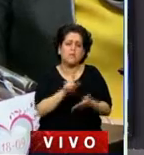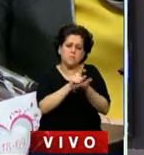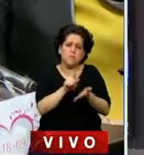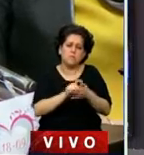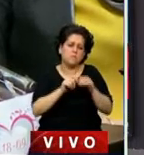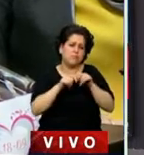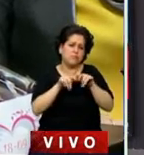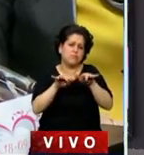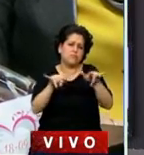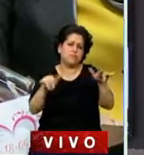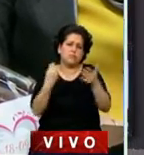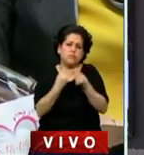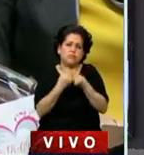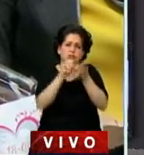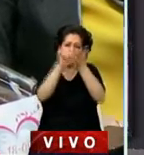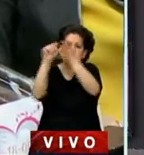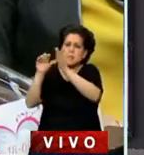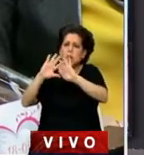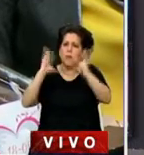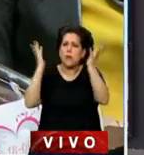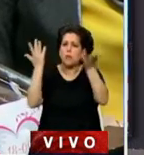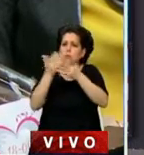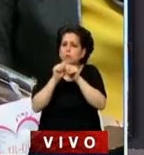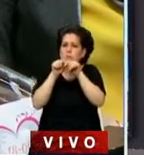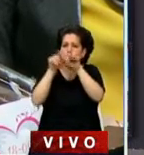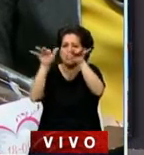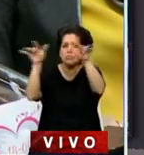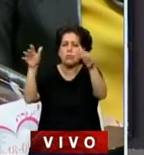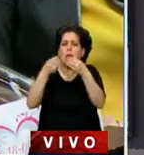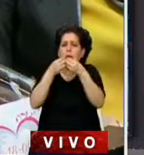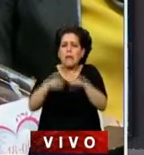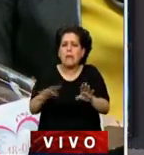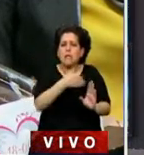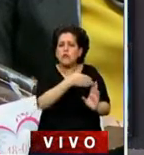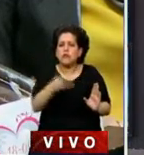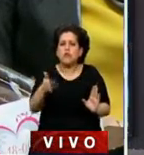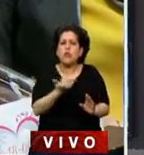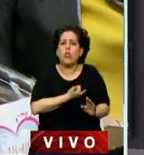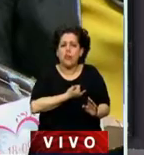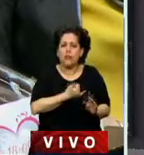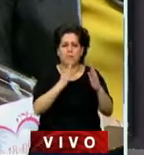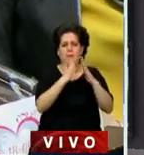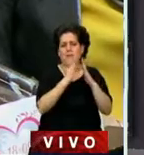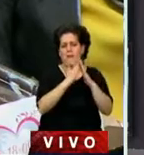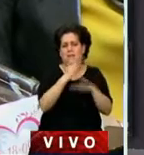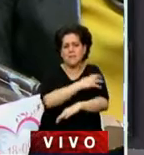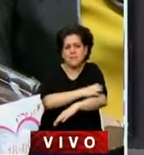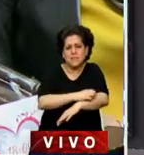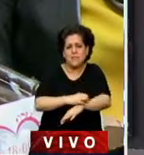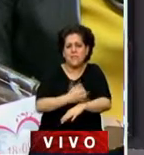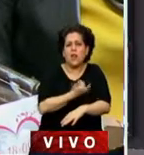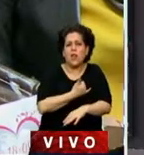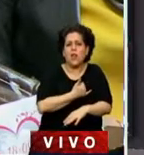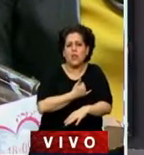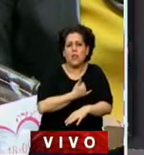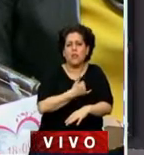para educación, para salud. Esto finalmente no se ha concretado. Quedó